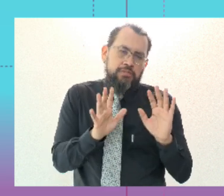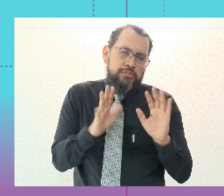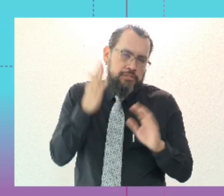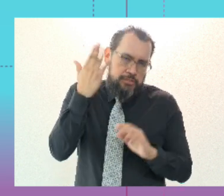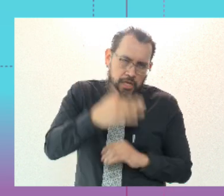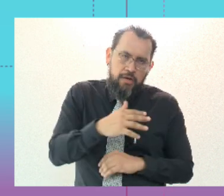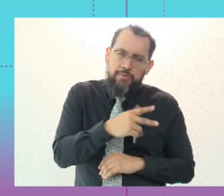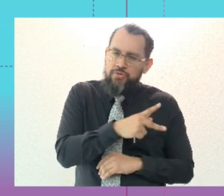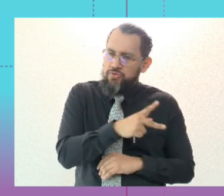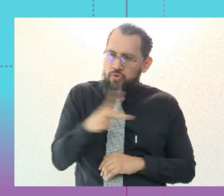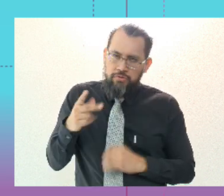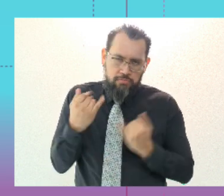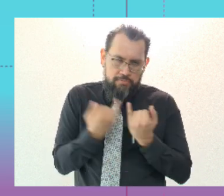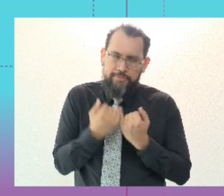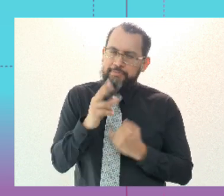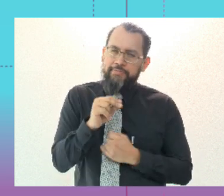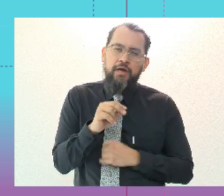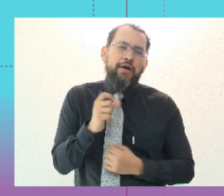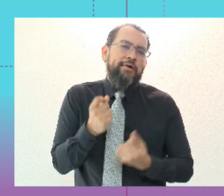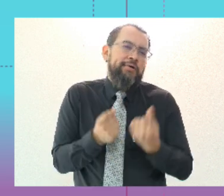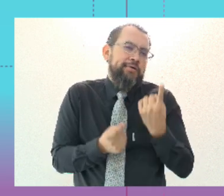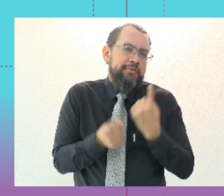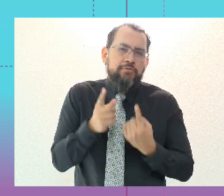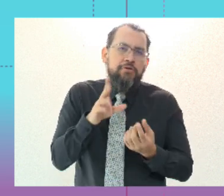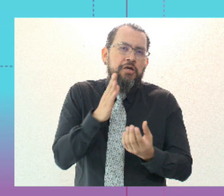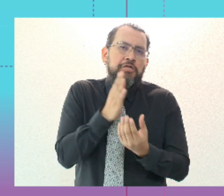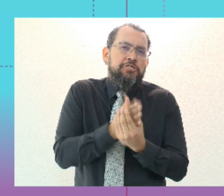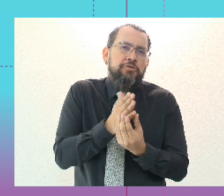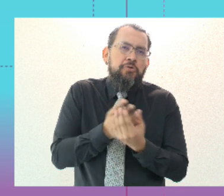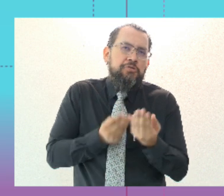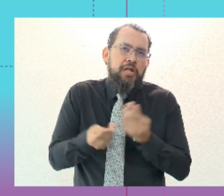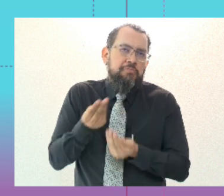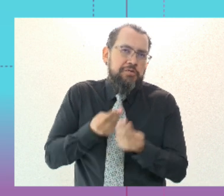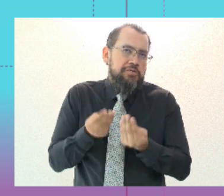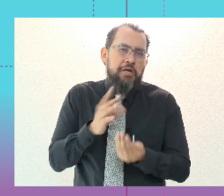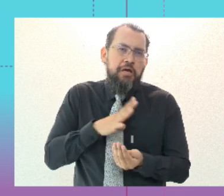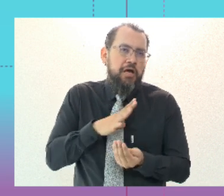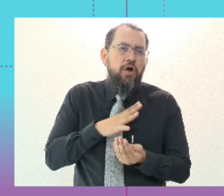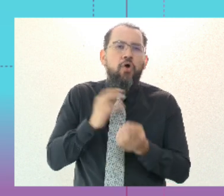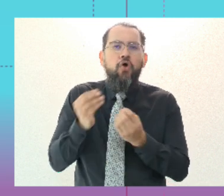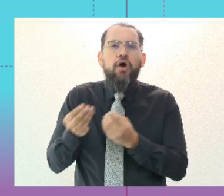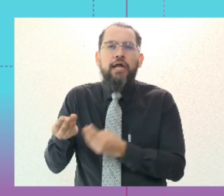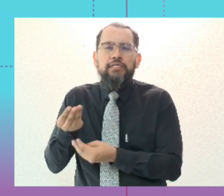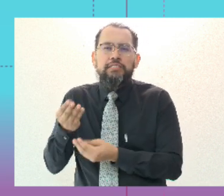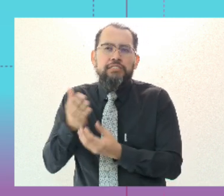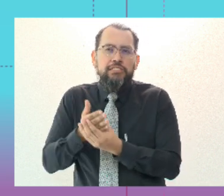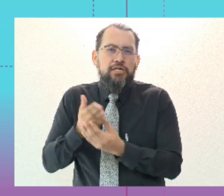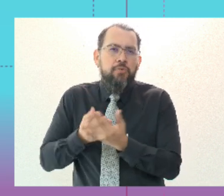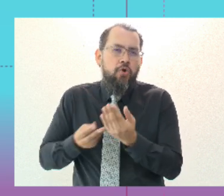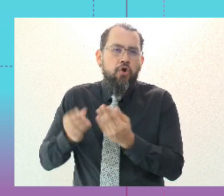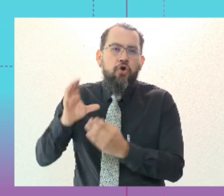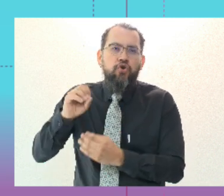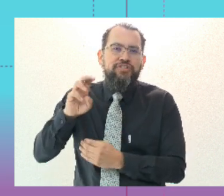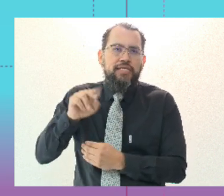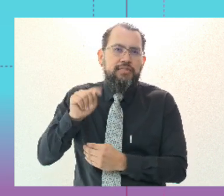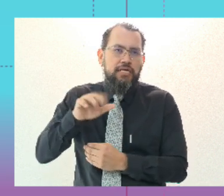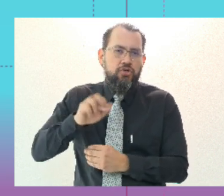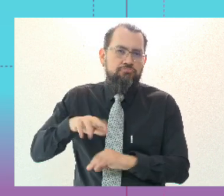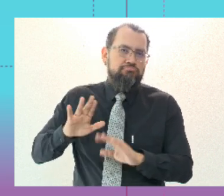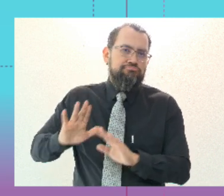lo tenemos, hay instituciones que solamente cuentan con un archivo de trámite y con los archivos de concentración. El archivo